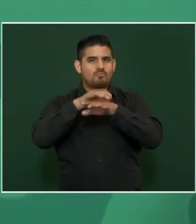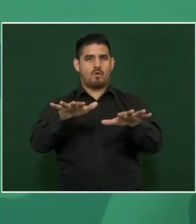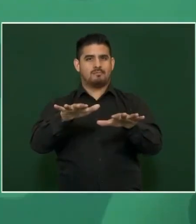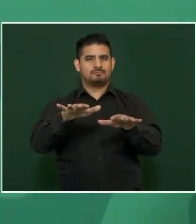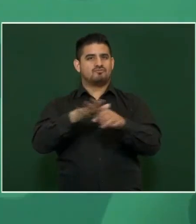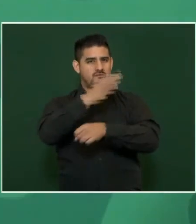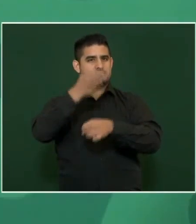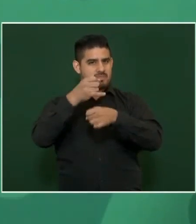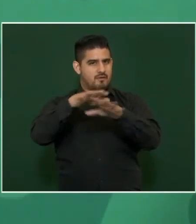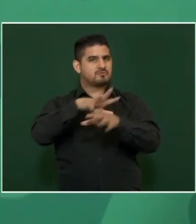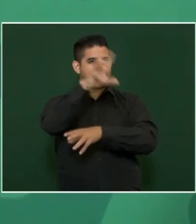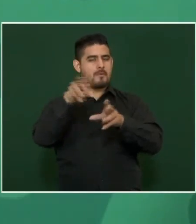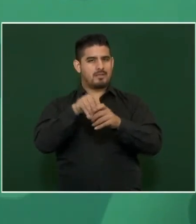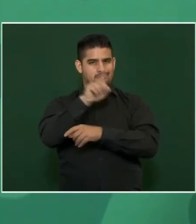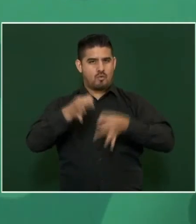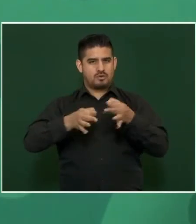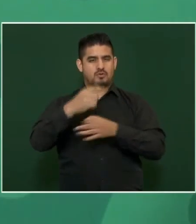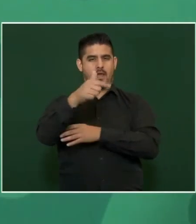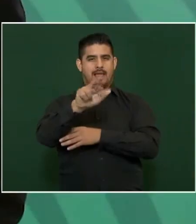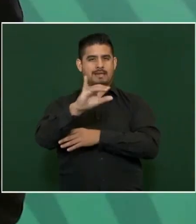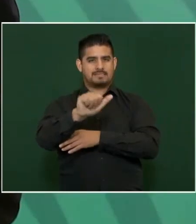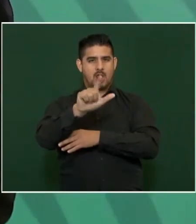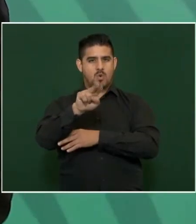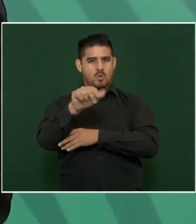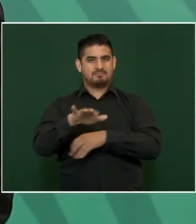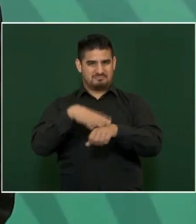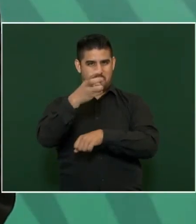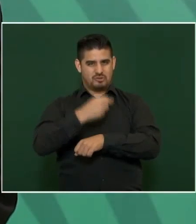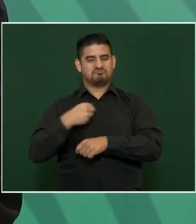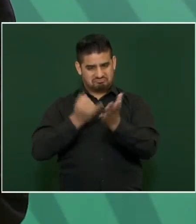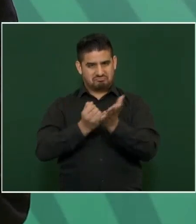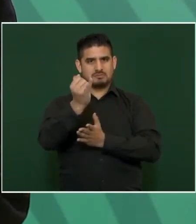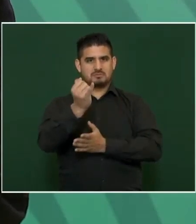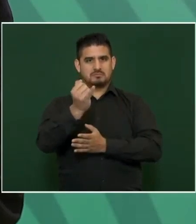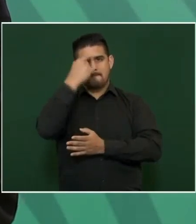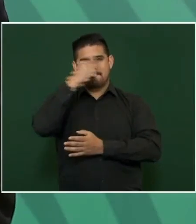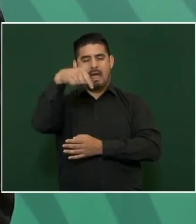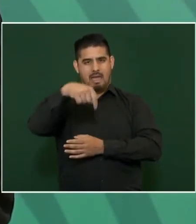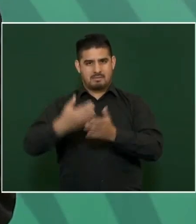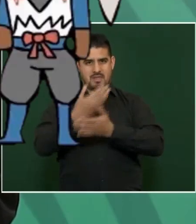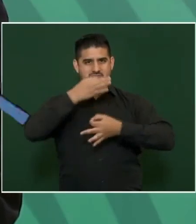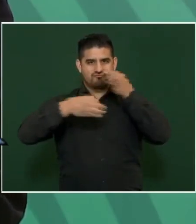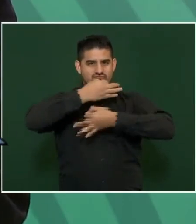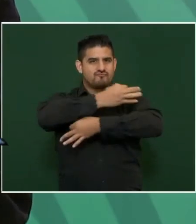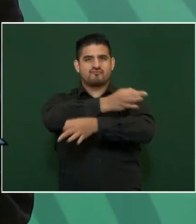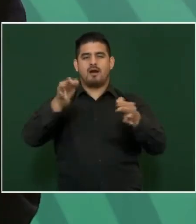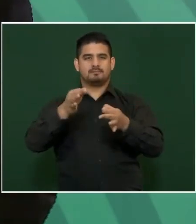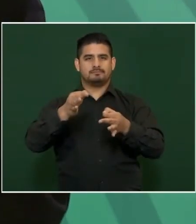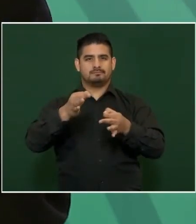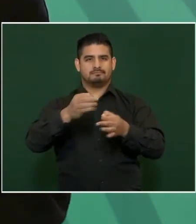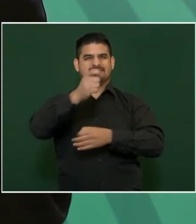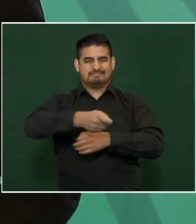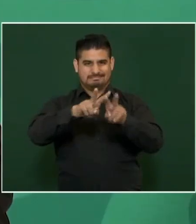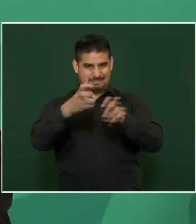suficientemente lo del caso de García Luna. Es más, que por eso habíamos tomado nosotros la decisión de informar aquí en la mañanera, porque había